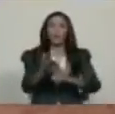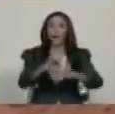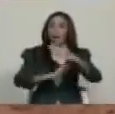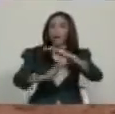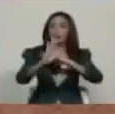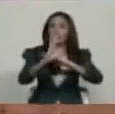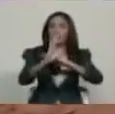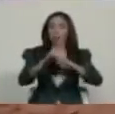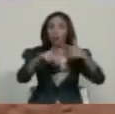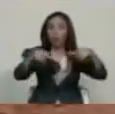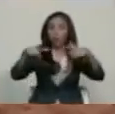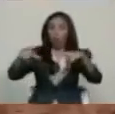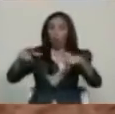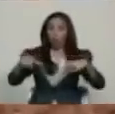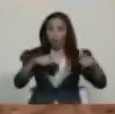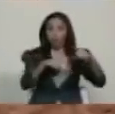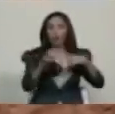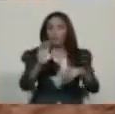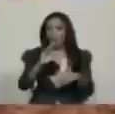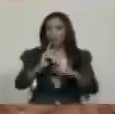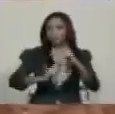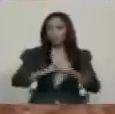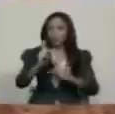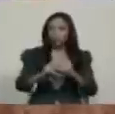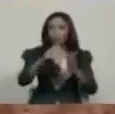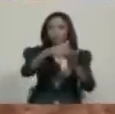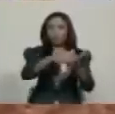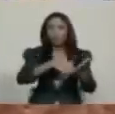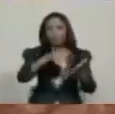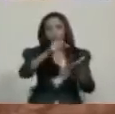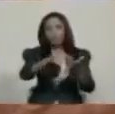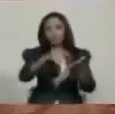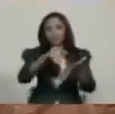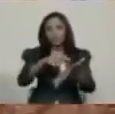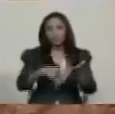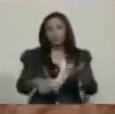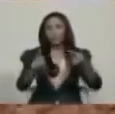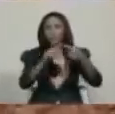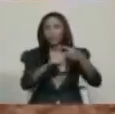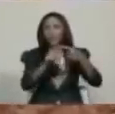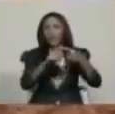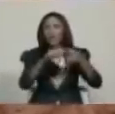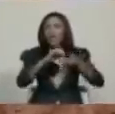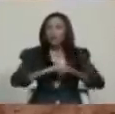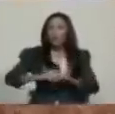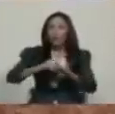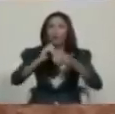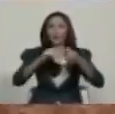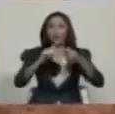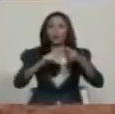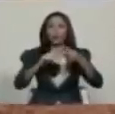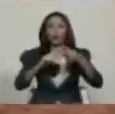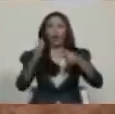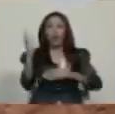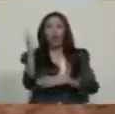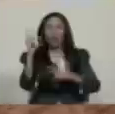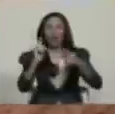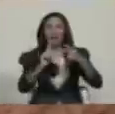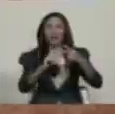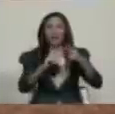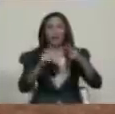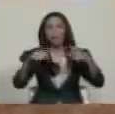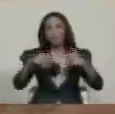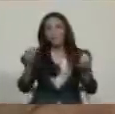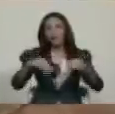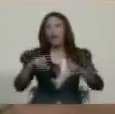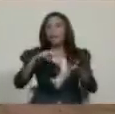los cinco centros de cultivo que estamos financiando. Hay uno en Mérida, otro en Trujillo, otro en Lara y acá en el